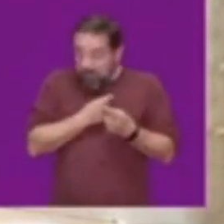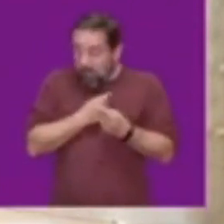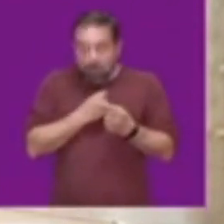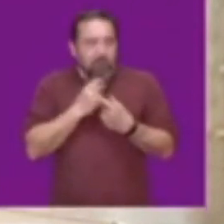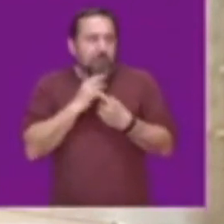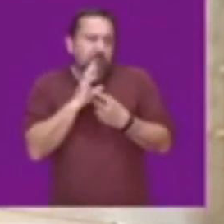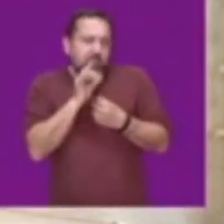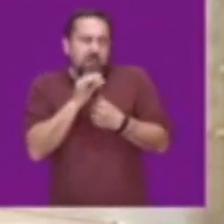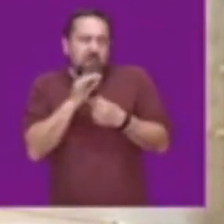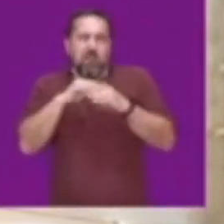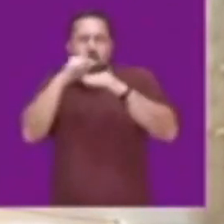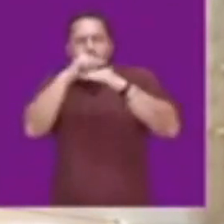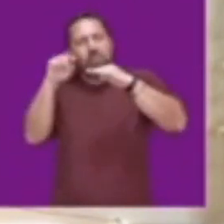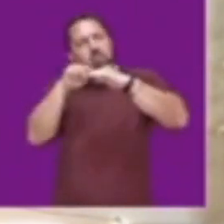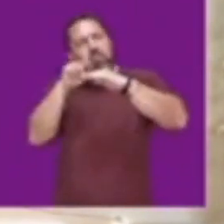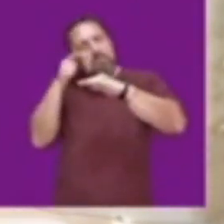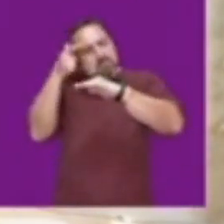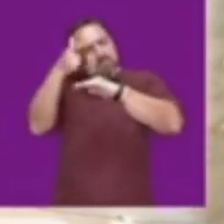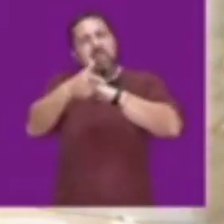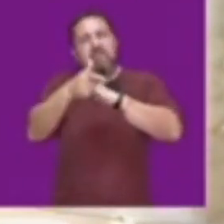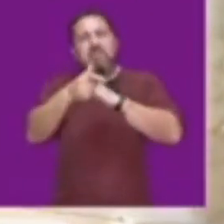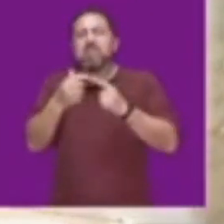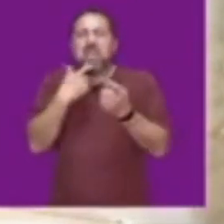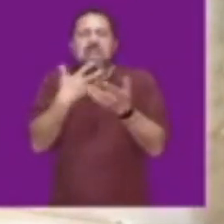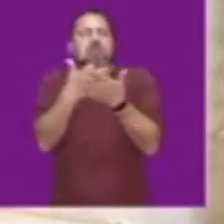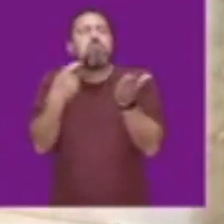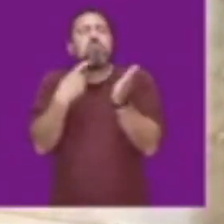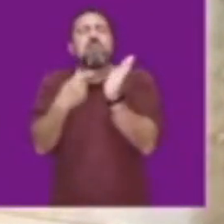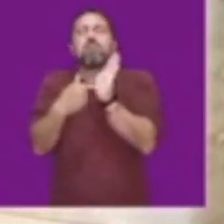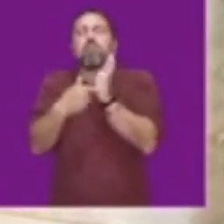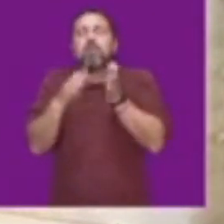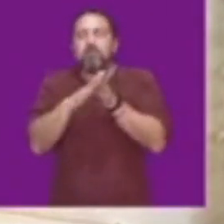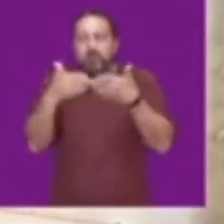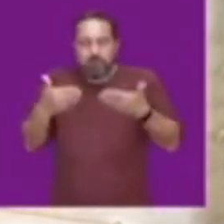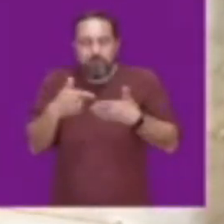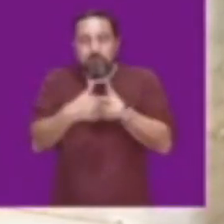Sí. Que ve más allá del horizonte. Mira, ¿qué pone aquí?